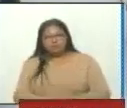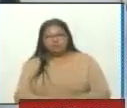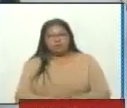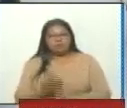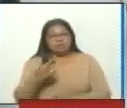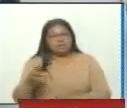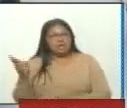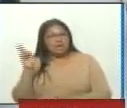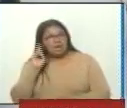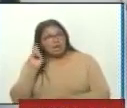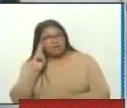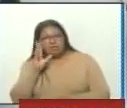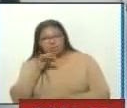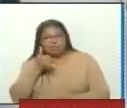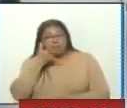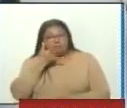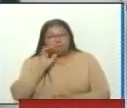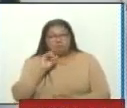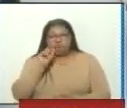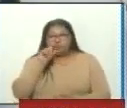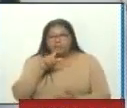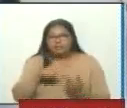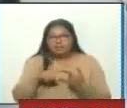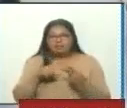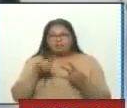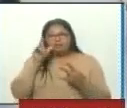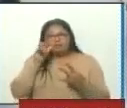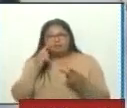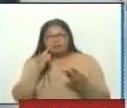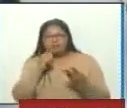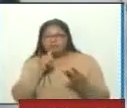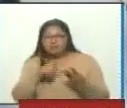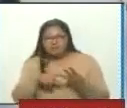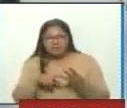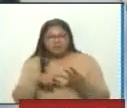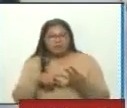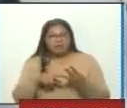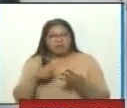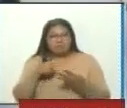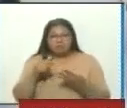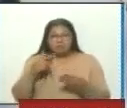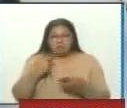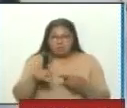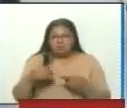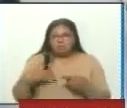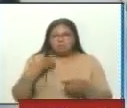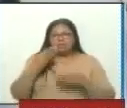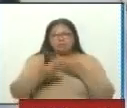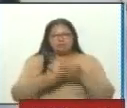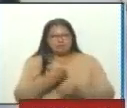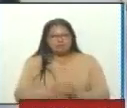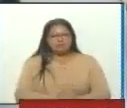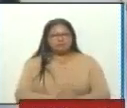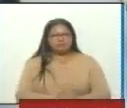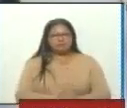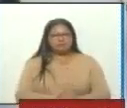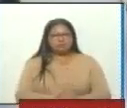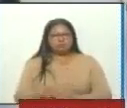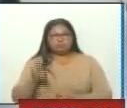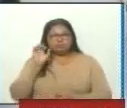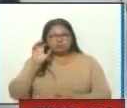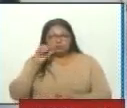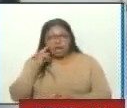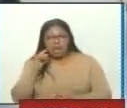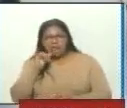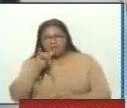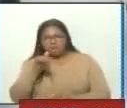radio, no tenía el teléfono, no tenía el Twitter, no tenía Instagram, el carro, pero tenía exactamente, colocaba la grabación, inmediatamente se empapaba